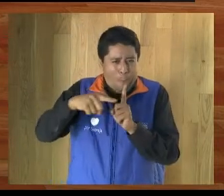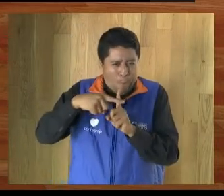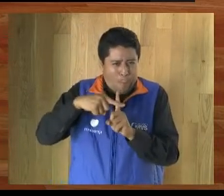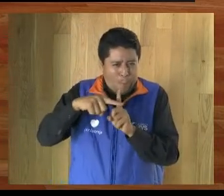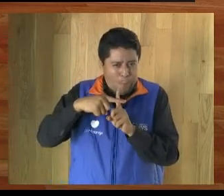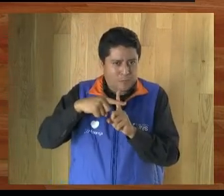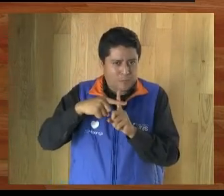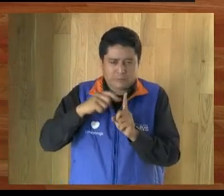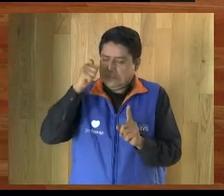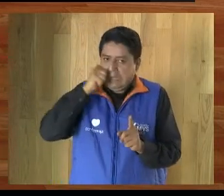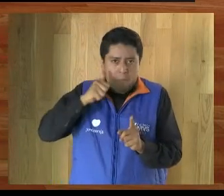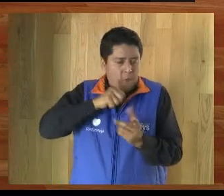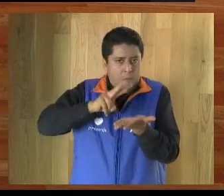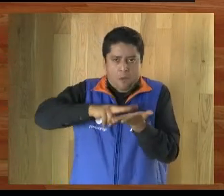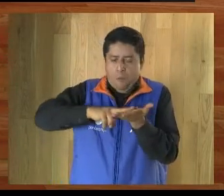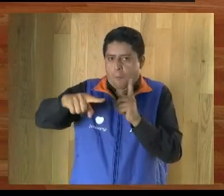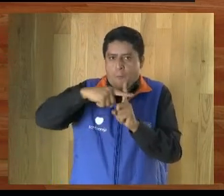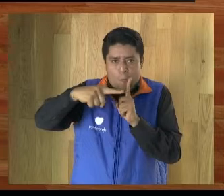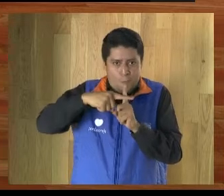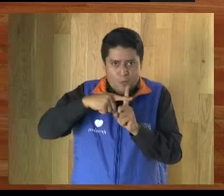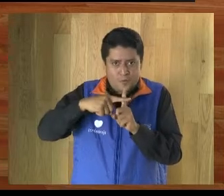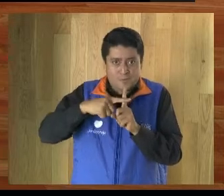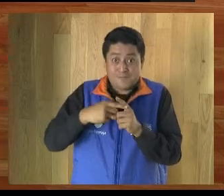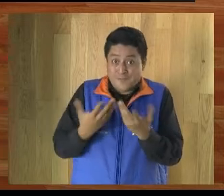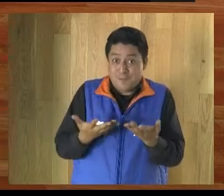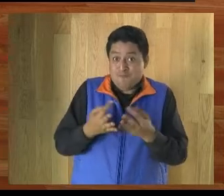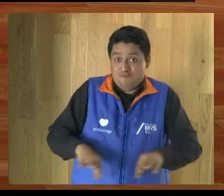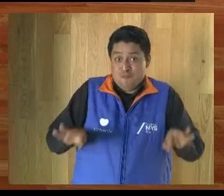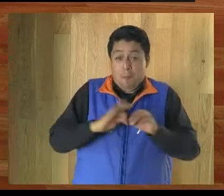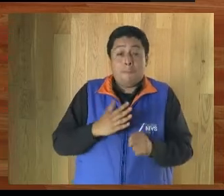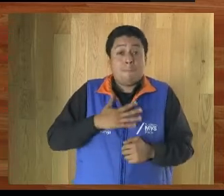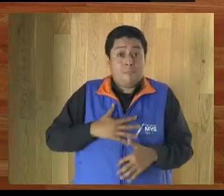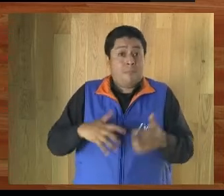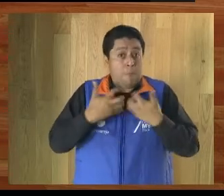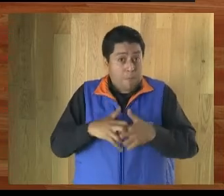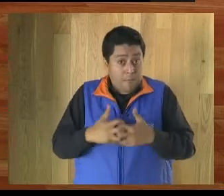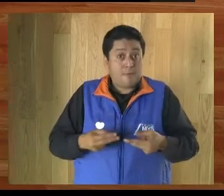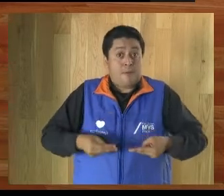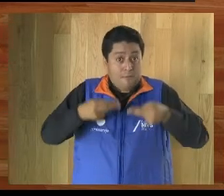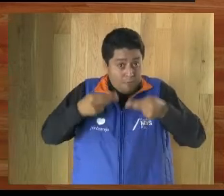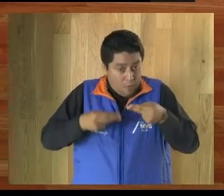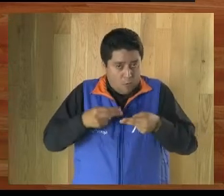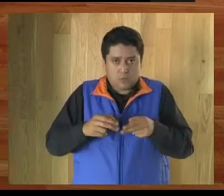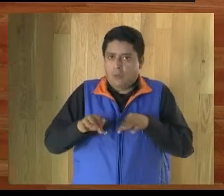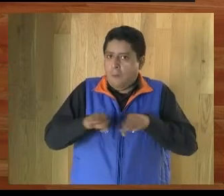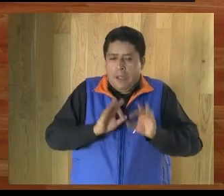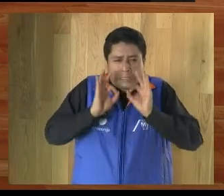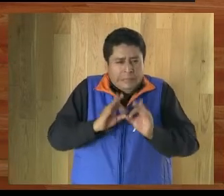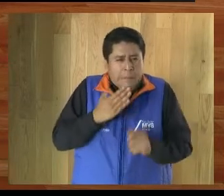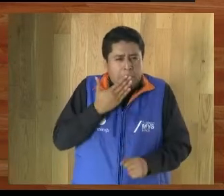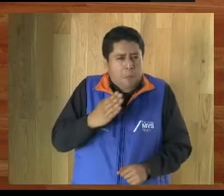nos demuestran que efectivamente tener una buena reputación influye en el